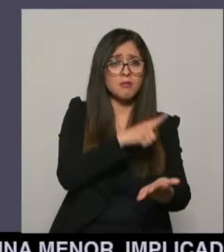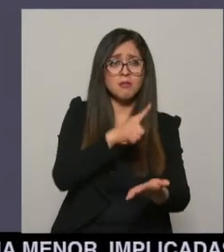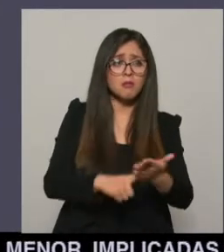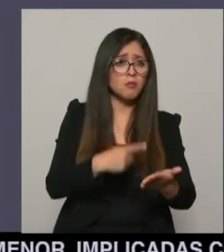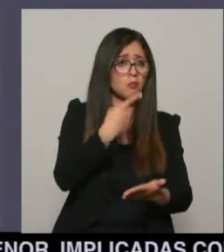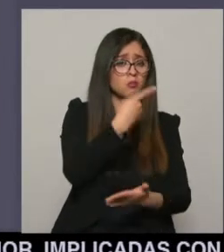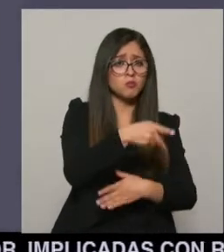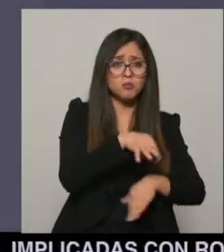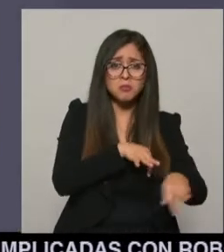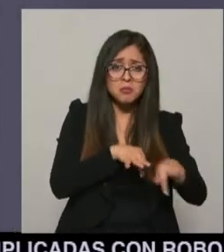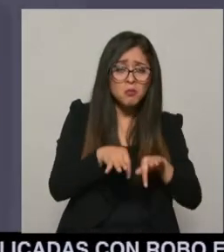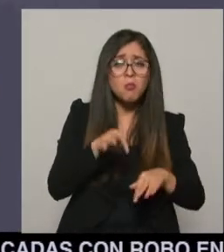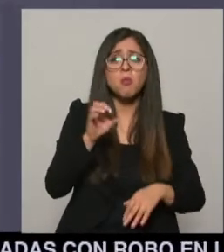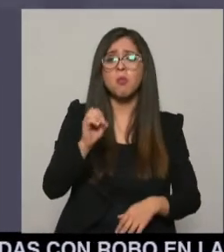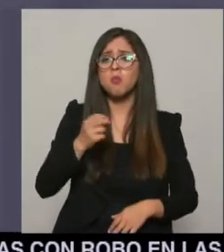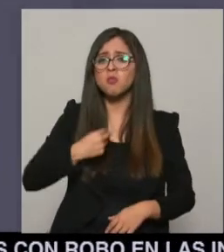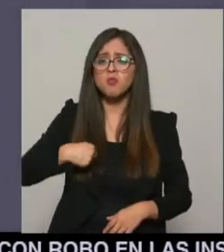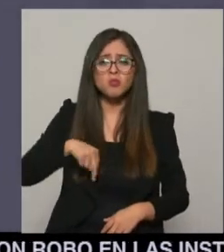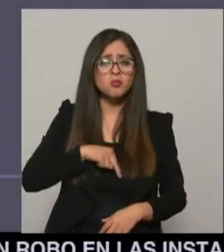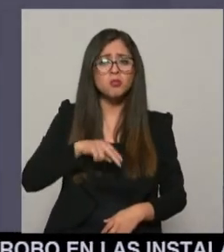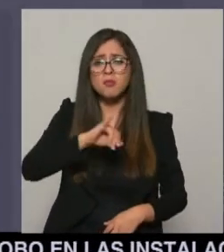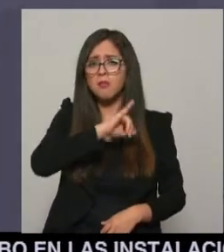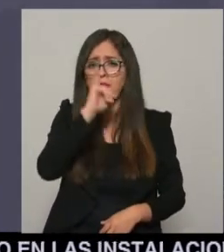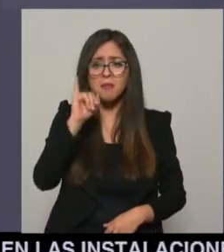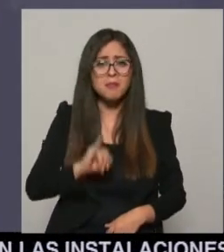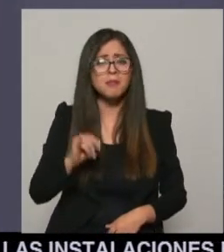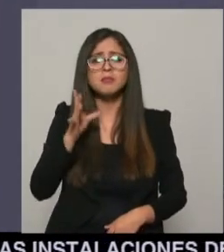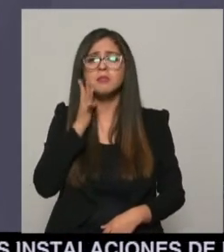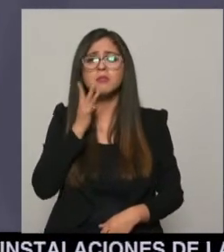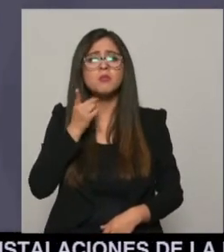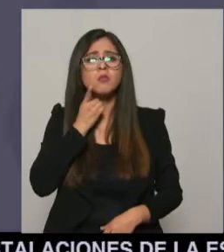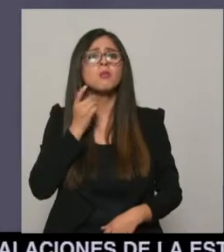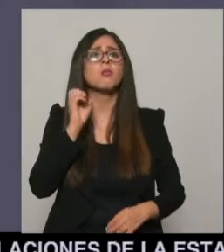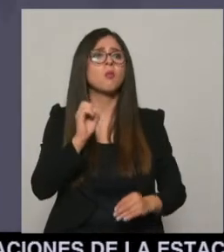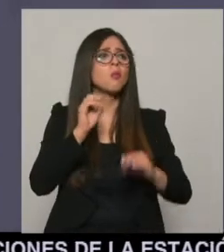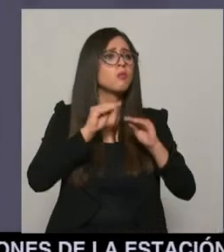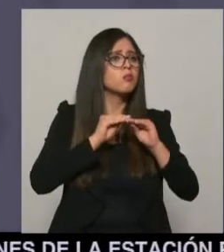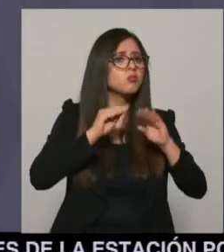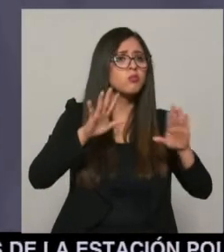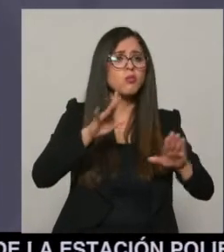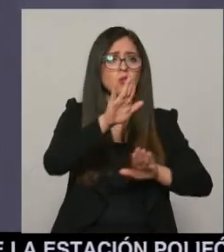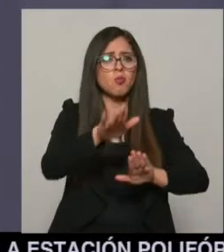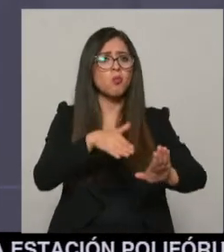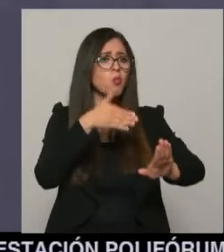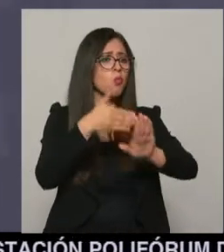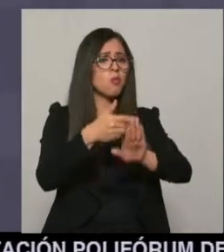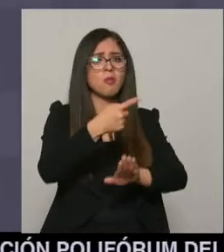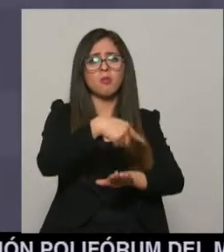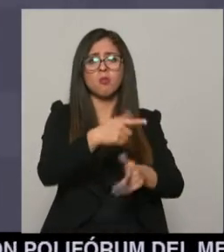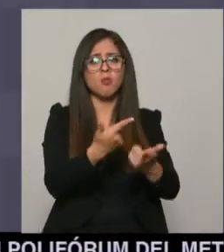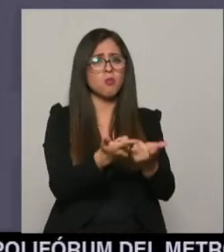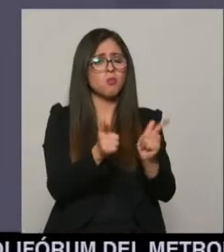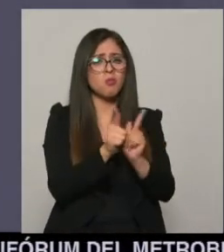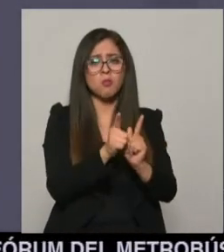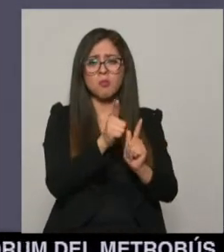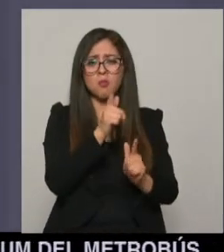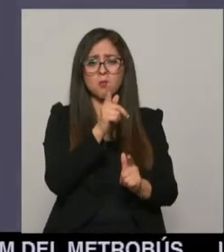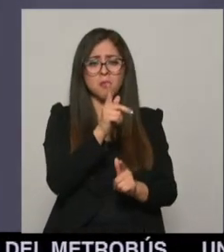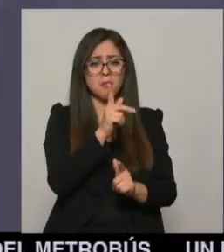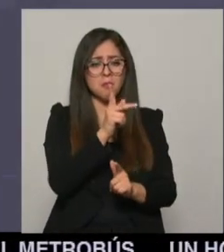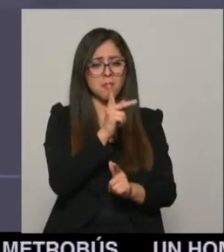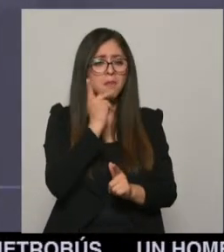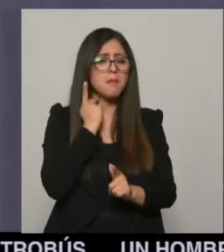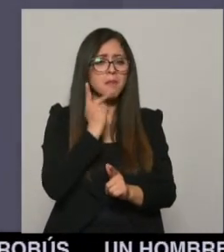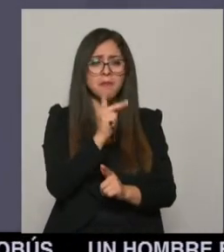acción, tampoco hemos manifestado en ningún momento una sola declaración pública que vaya en sentido contrario y para nosotros